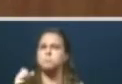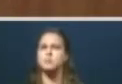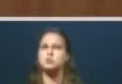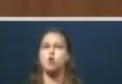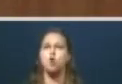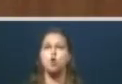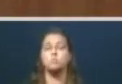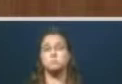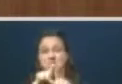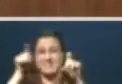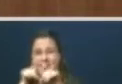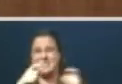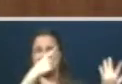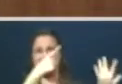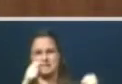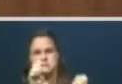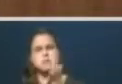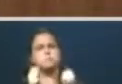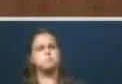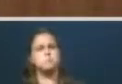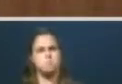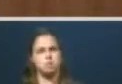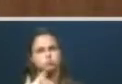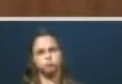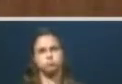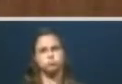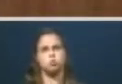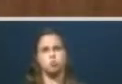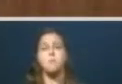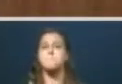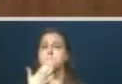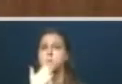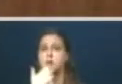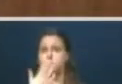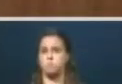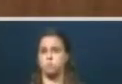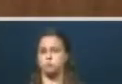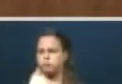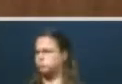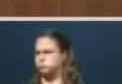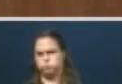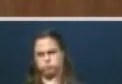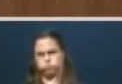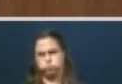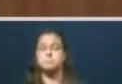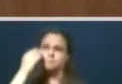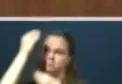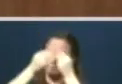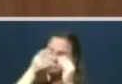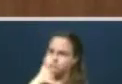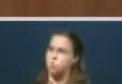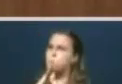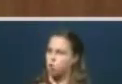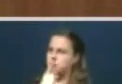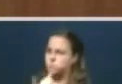60 entidades y así lo estamos demostrando por ejemplo o poniéndonos de manera razonada al